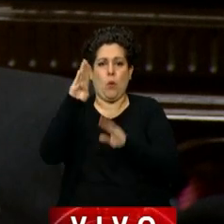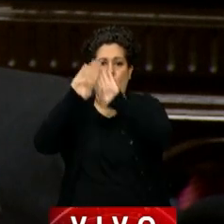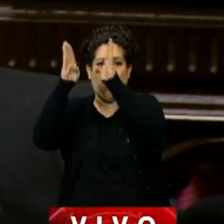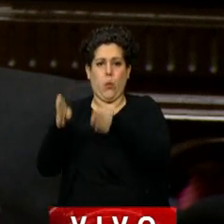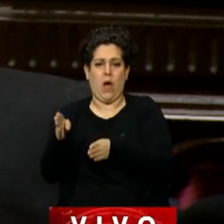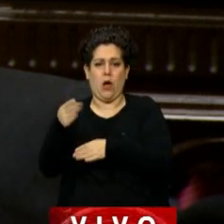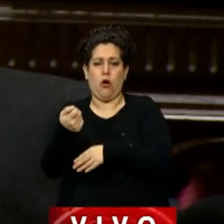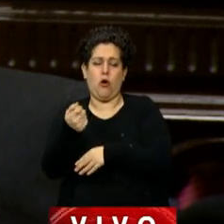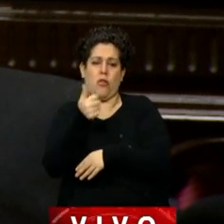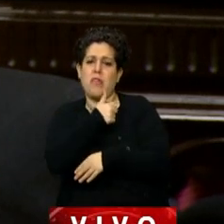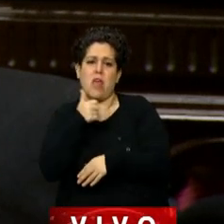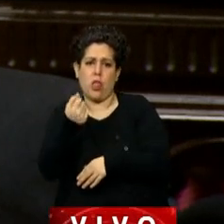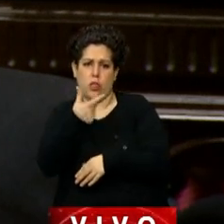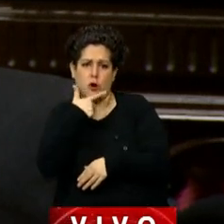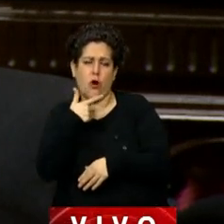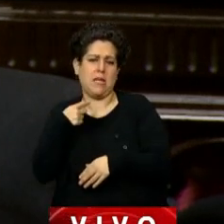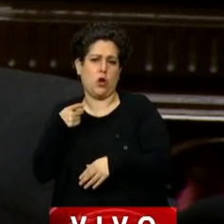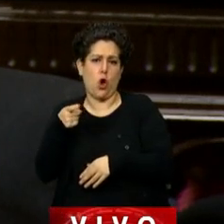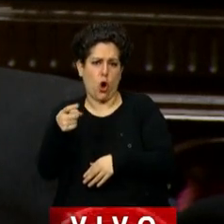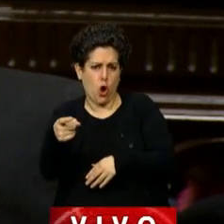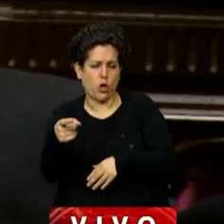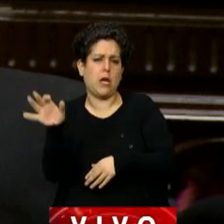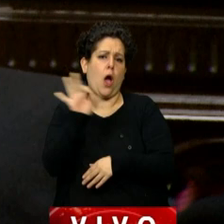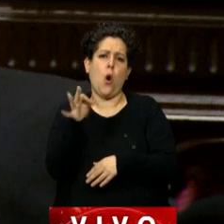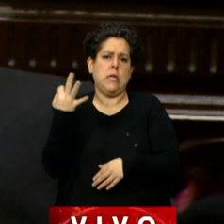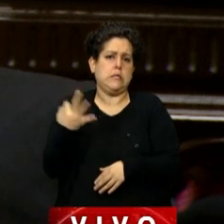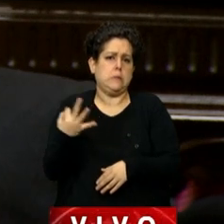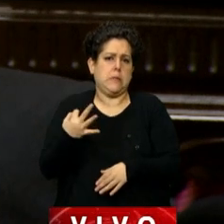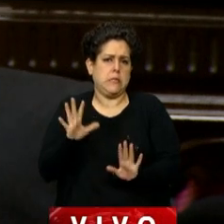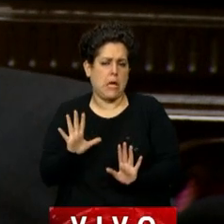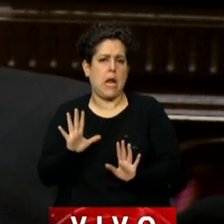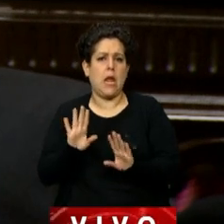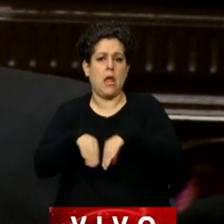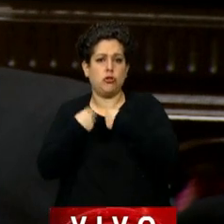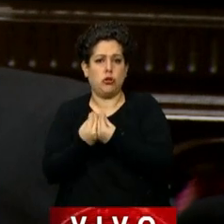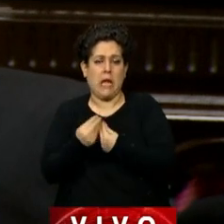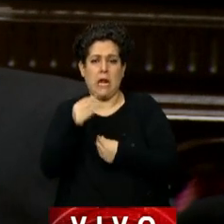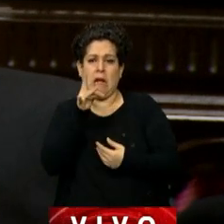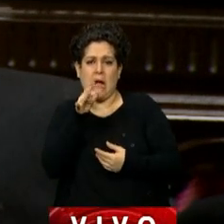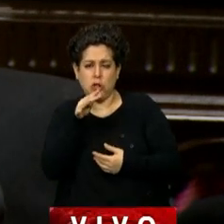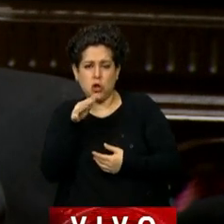drogas oncológicas, o mejor dicho, de drogas especiales, a